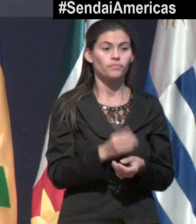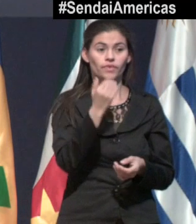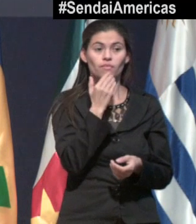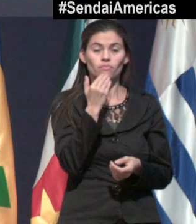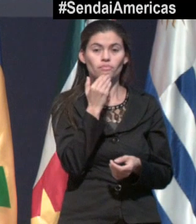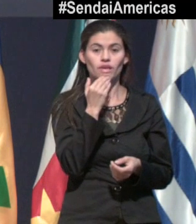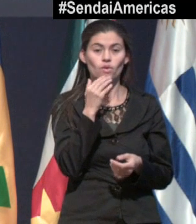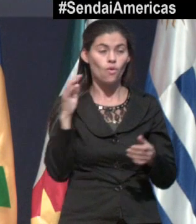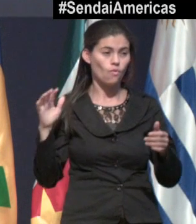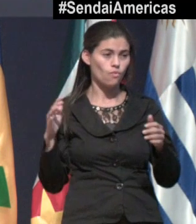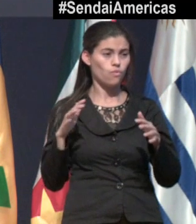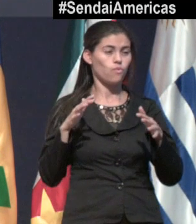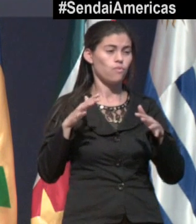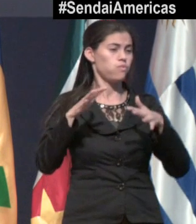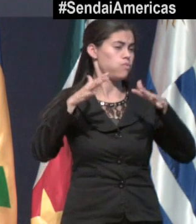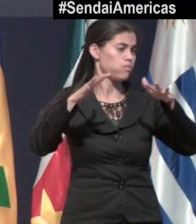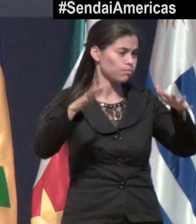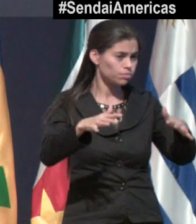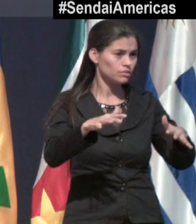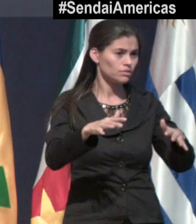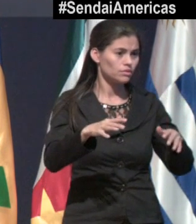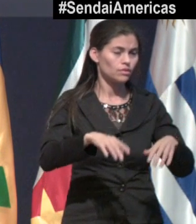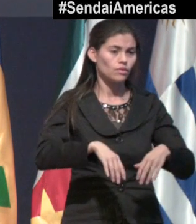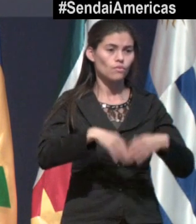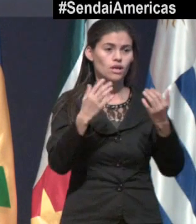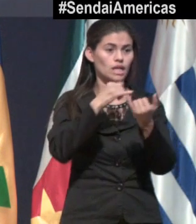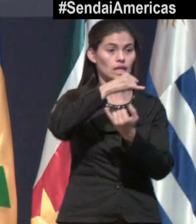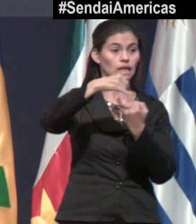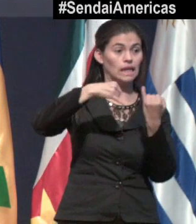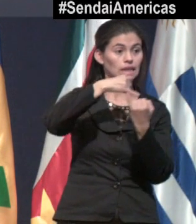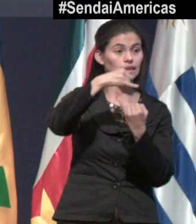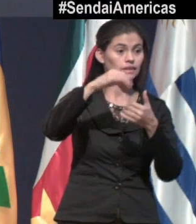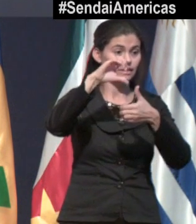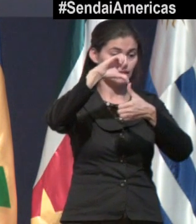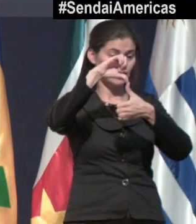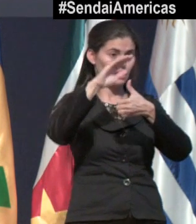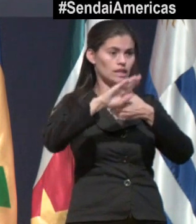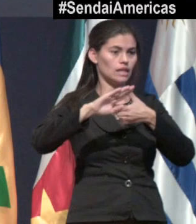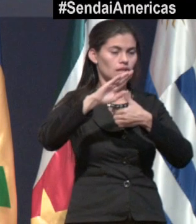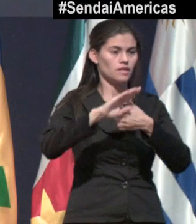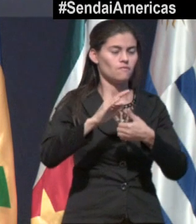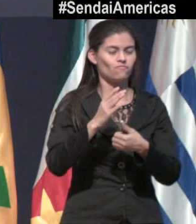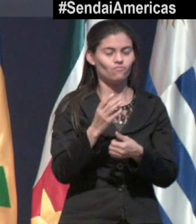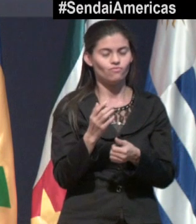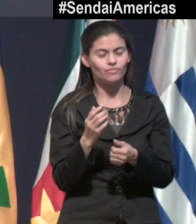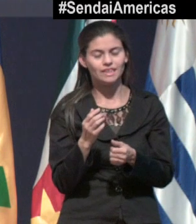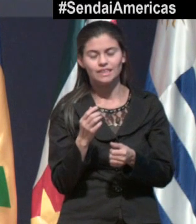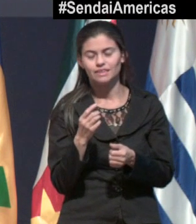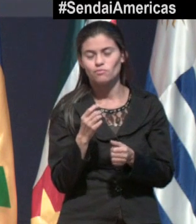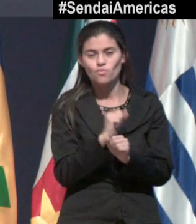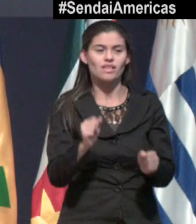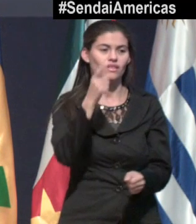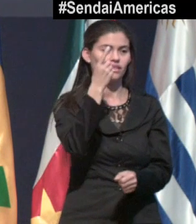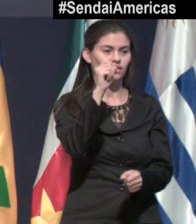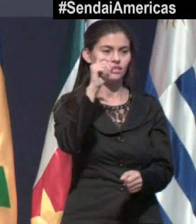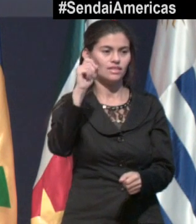mismo huracán afecta cualquiera de las islas en el Caribe, es muy probable que afecta